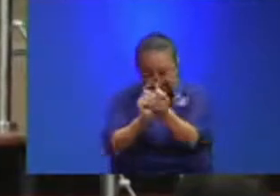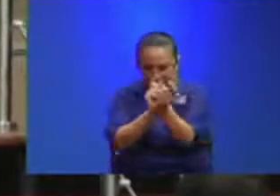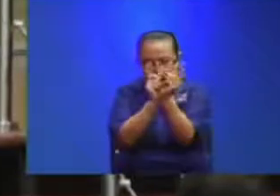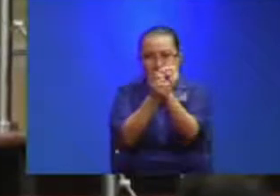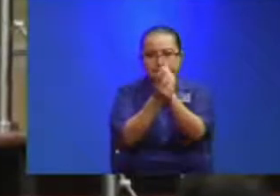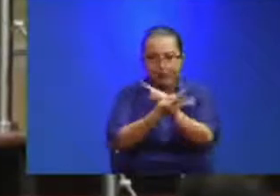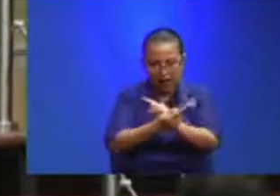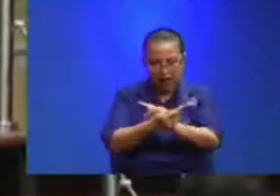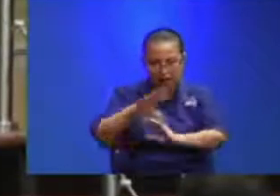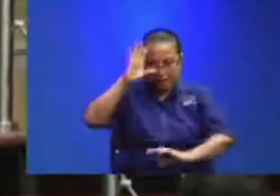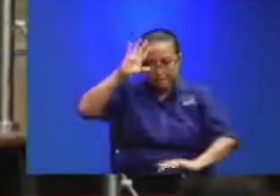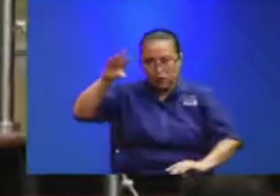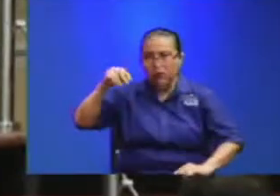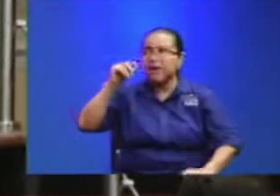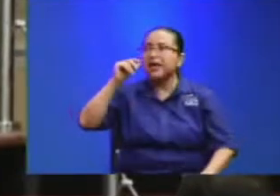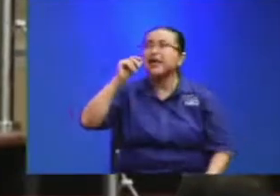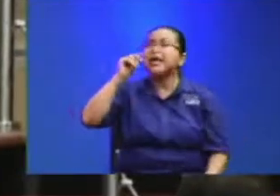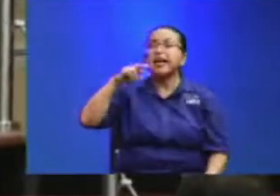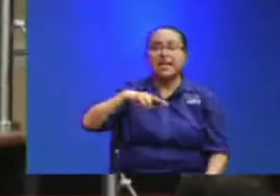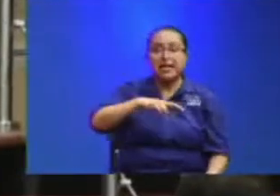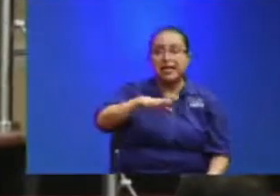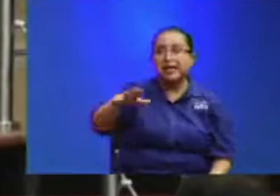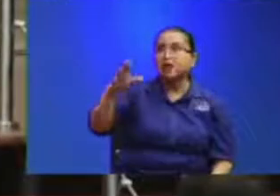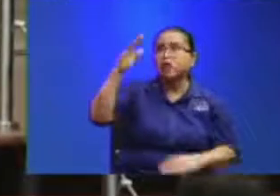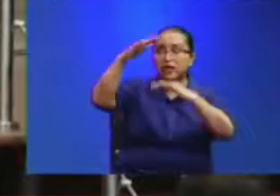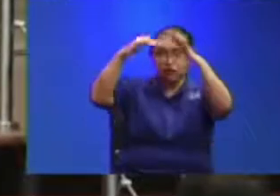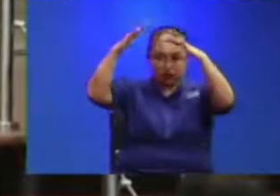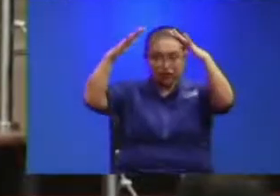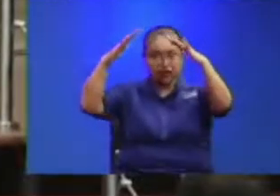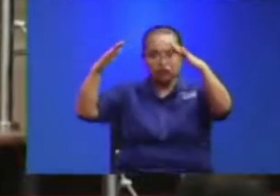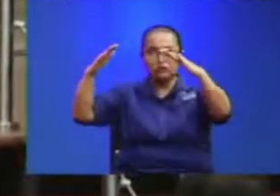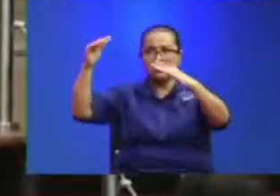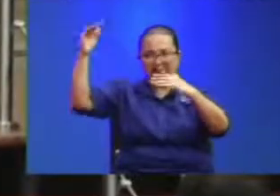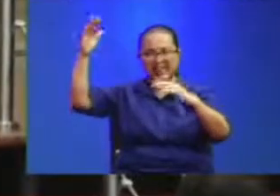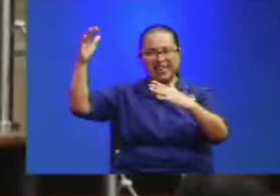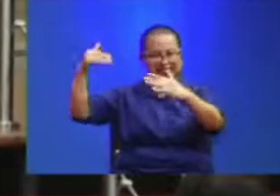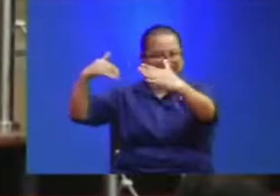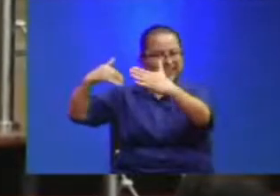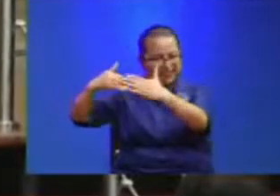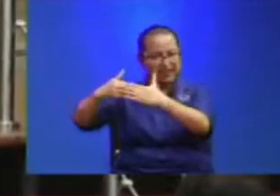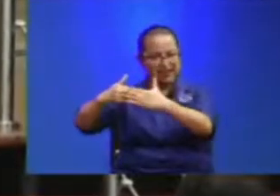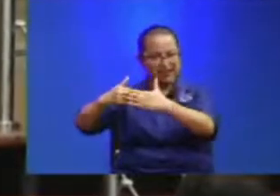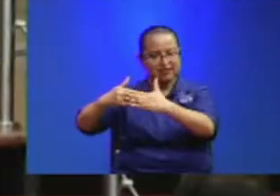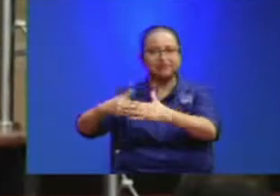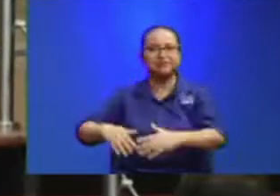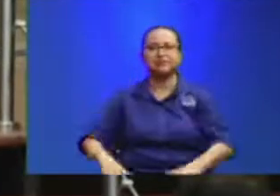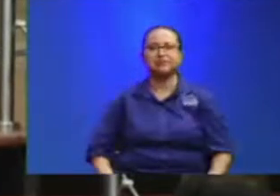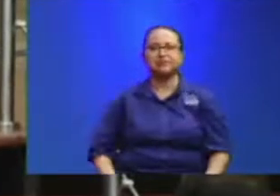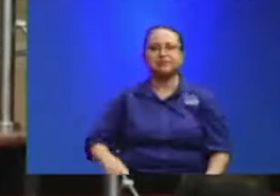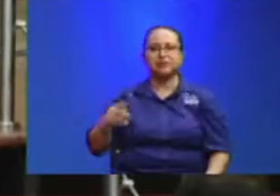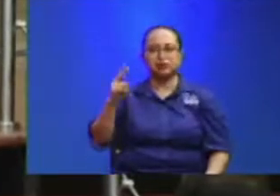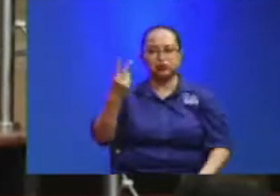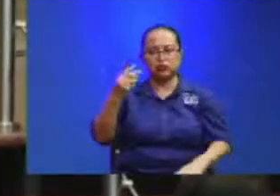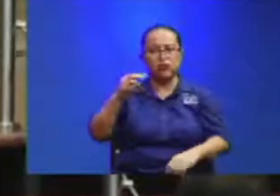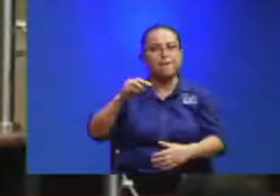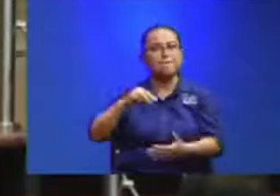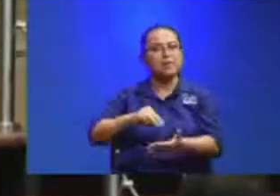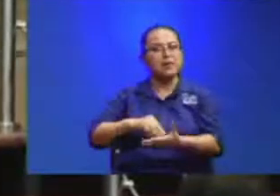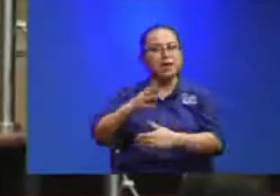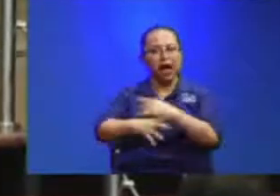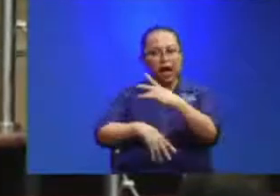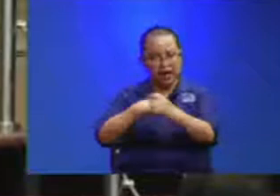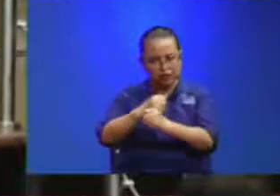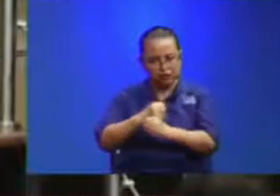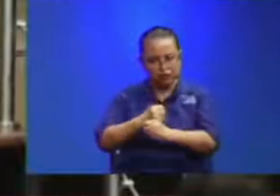reino cielos se ha acercado mucho tiempo les he dado 2000 años y